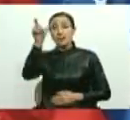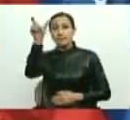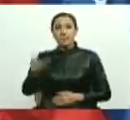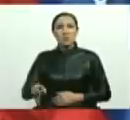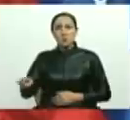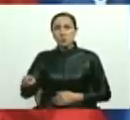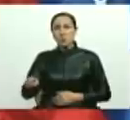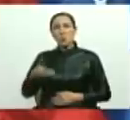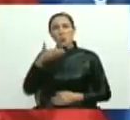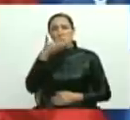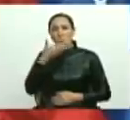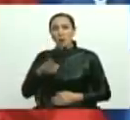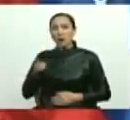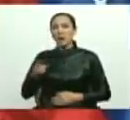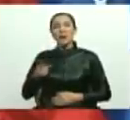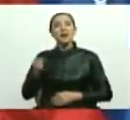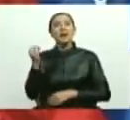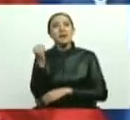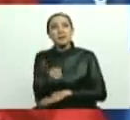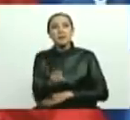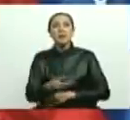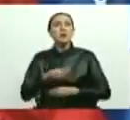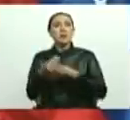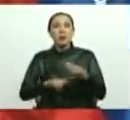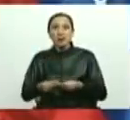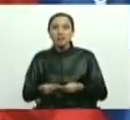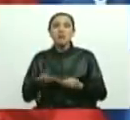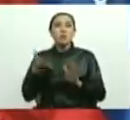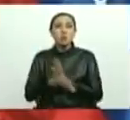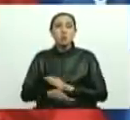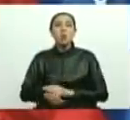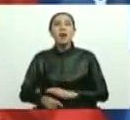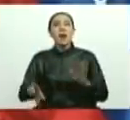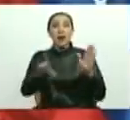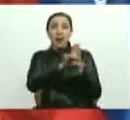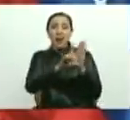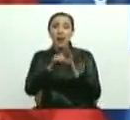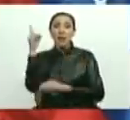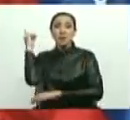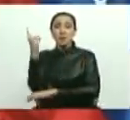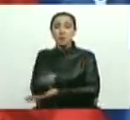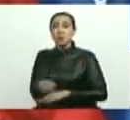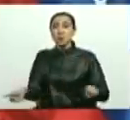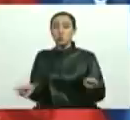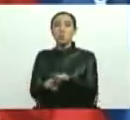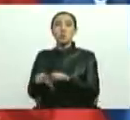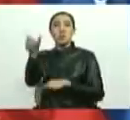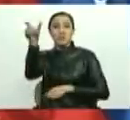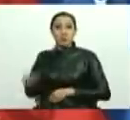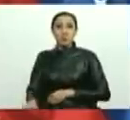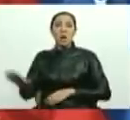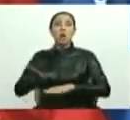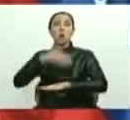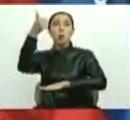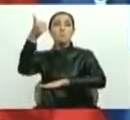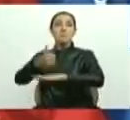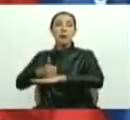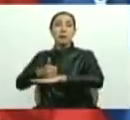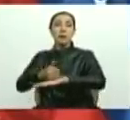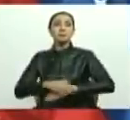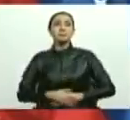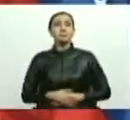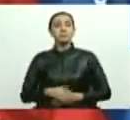incriminada de hacer acciones al margen de la ley como víctima. En tal caso,